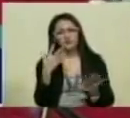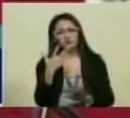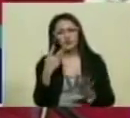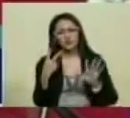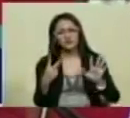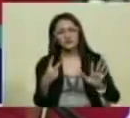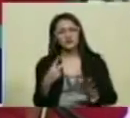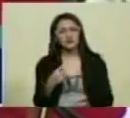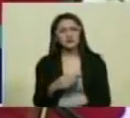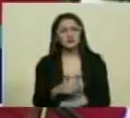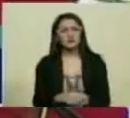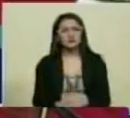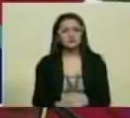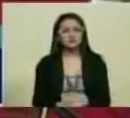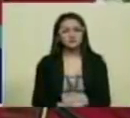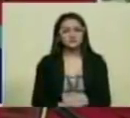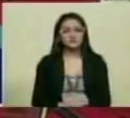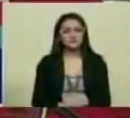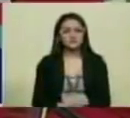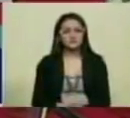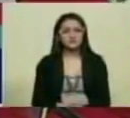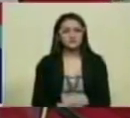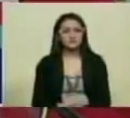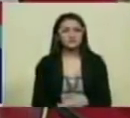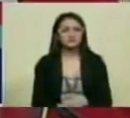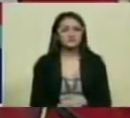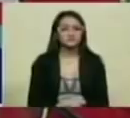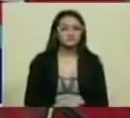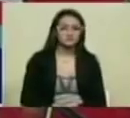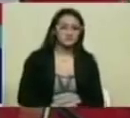que no era sano que alguien pensara